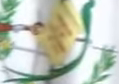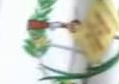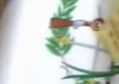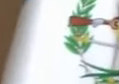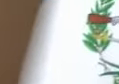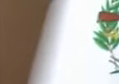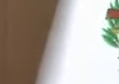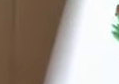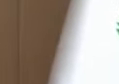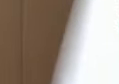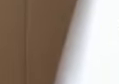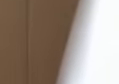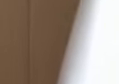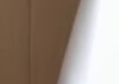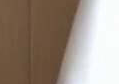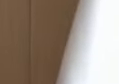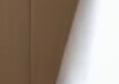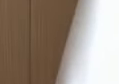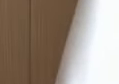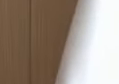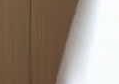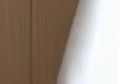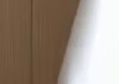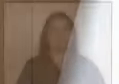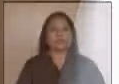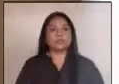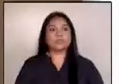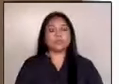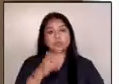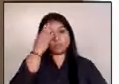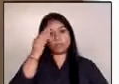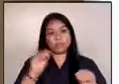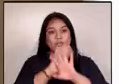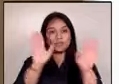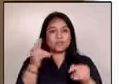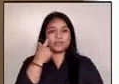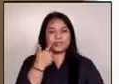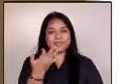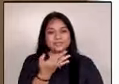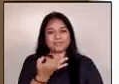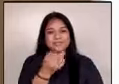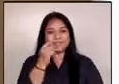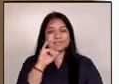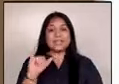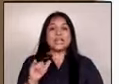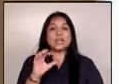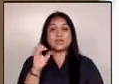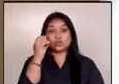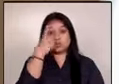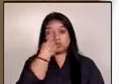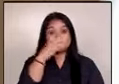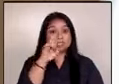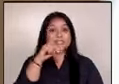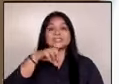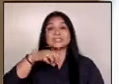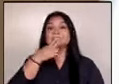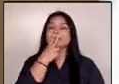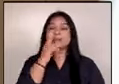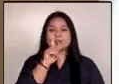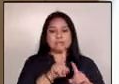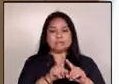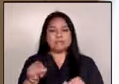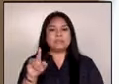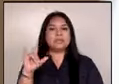semana Buenos días excelentísimo señor alto representante de la Unión Europea para asuntos